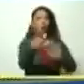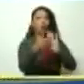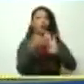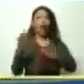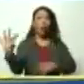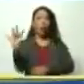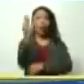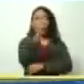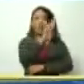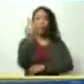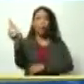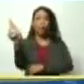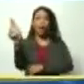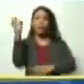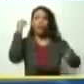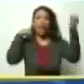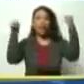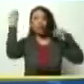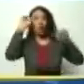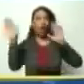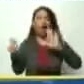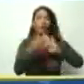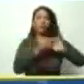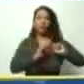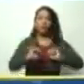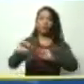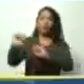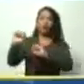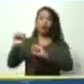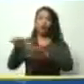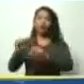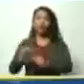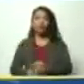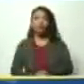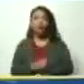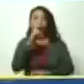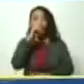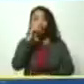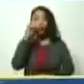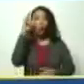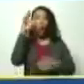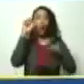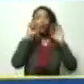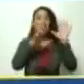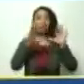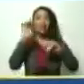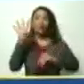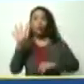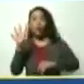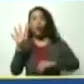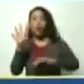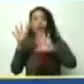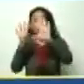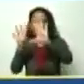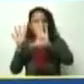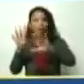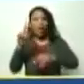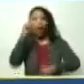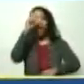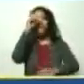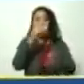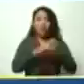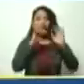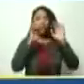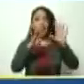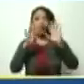cuarta república de rebeliones antiimperialistas año 89 año 99 la segunda